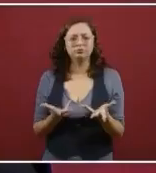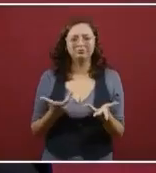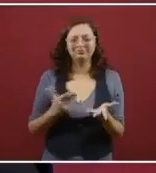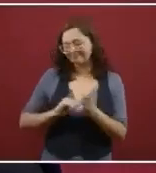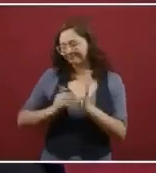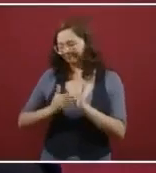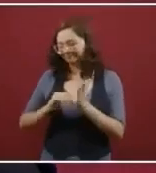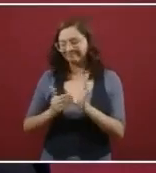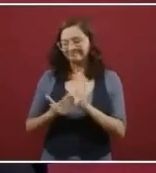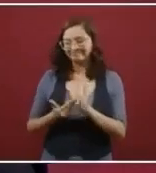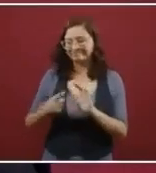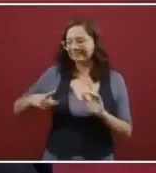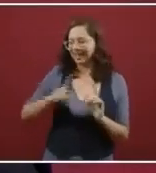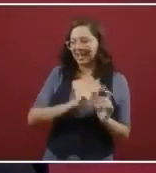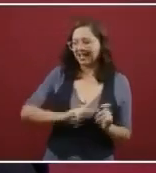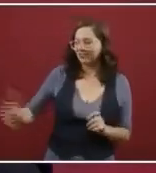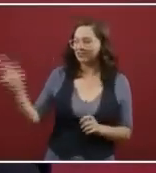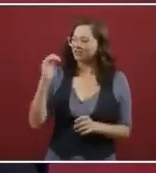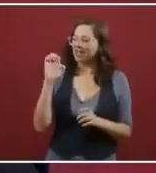porque